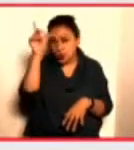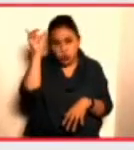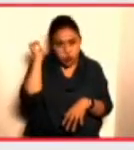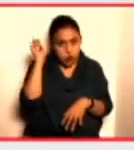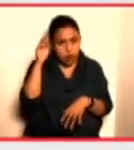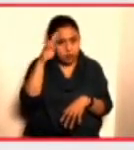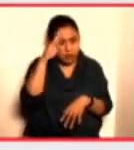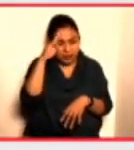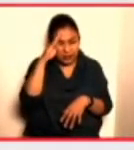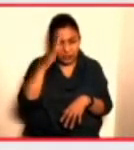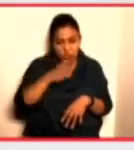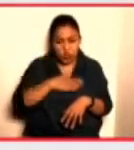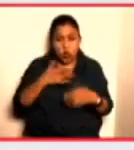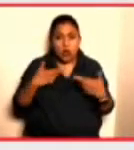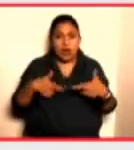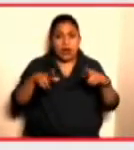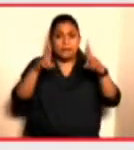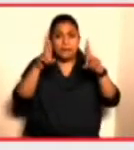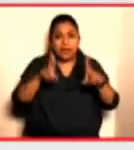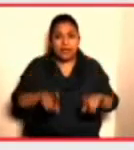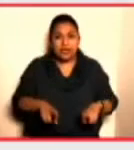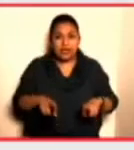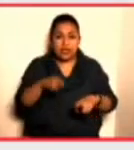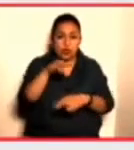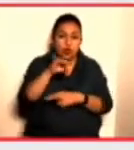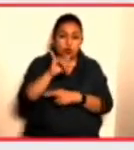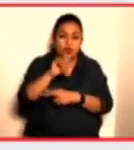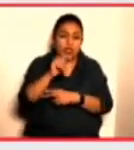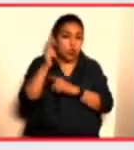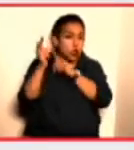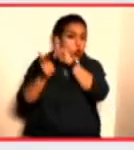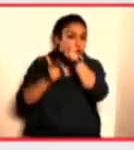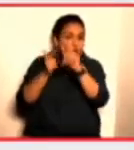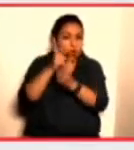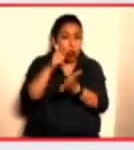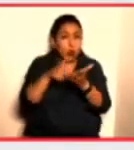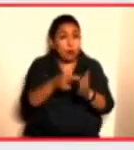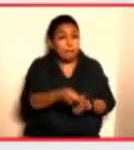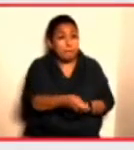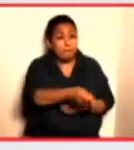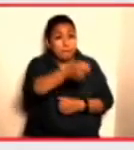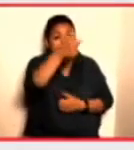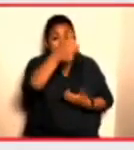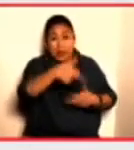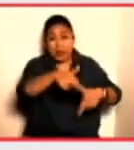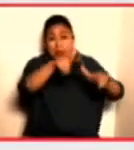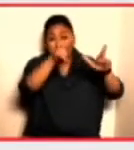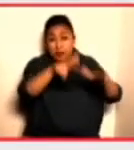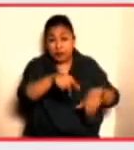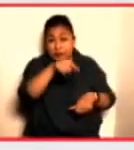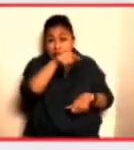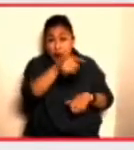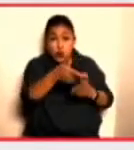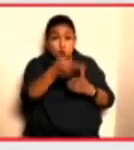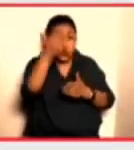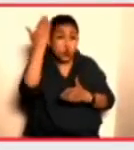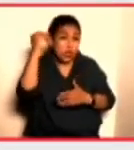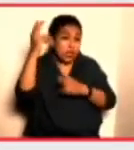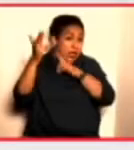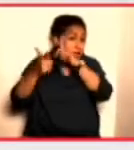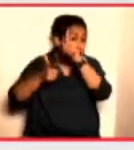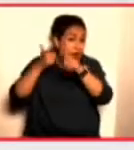estás representando un mito griego en el lugar en donde por primera vez se representaban los mitos griegos. Es